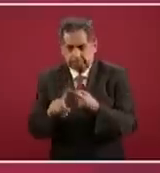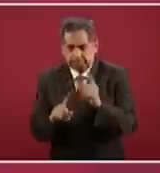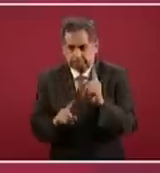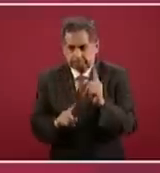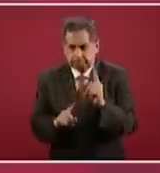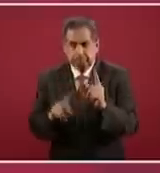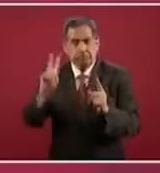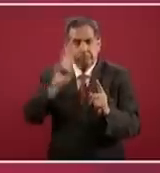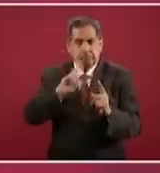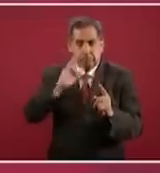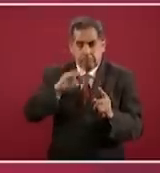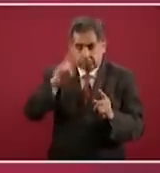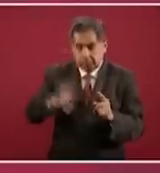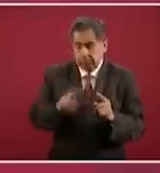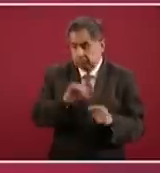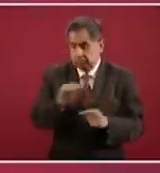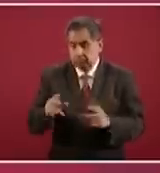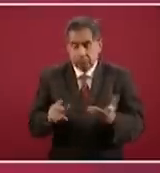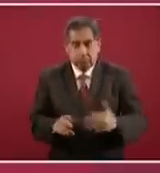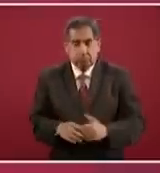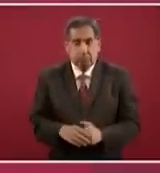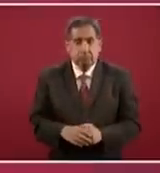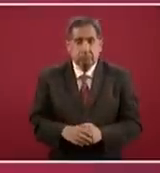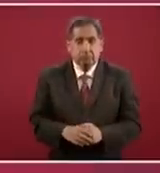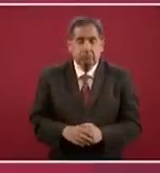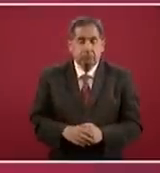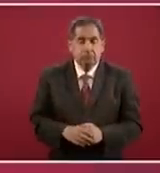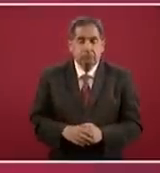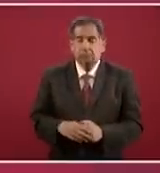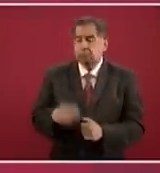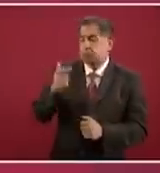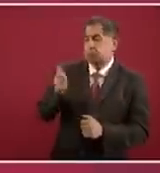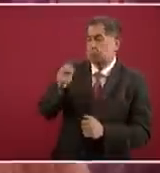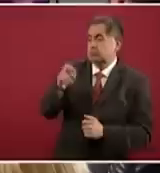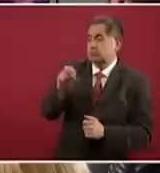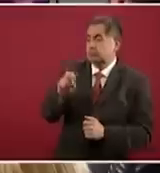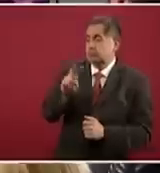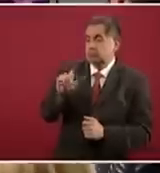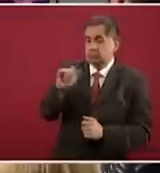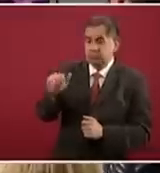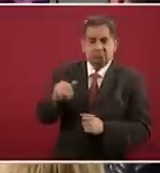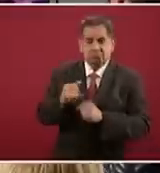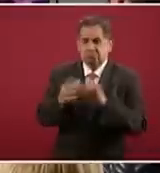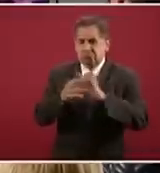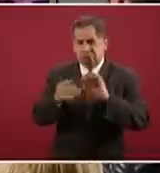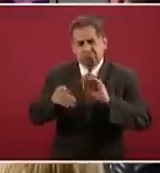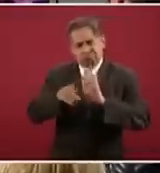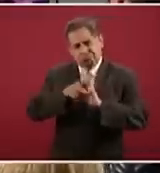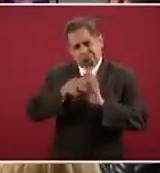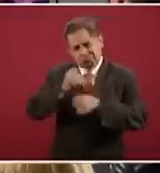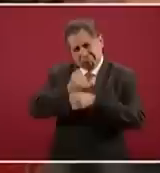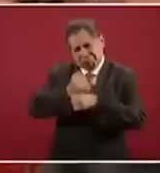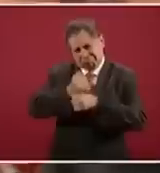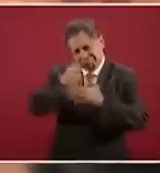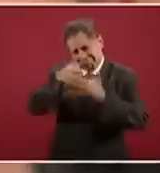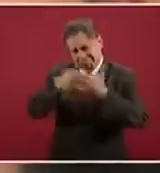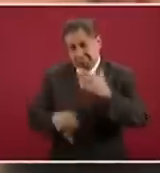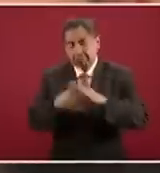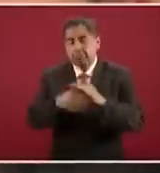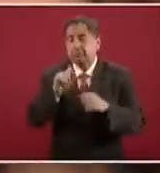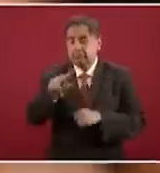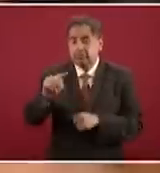ver si es cierto o no. ¿Sí? Genaro Villamil hizo un reportaje amplio en proceso y recientemente en